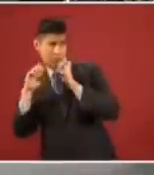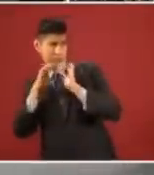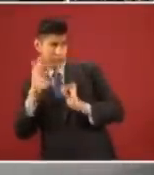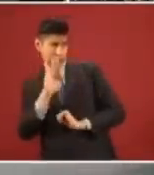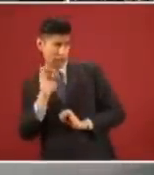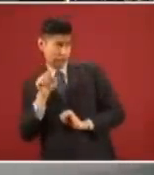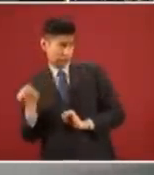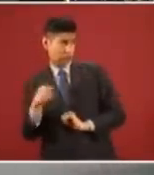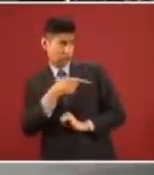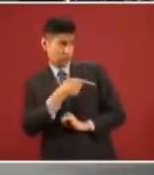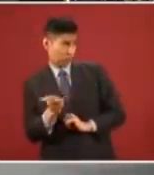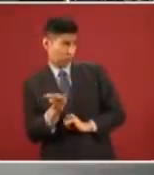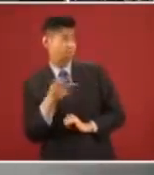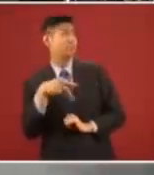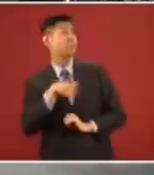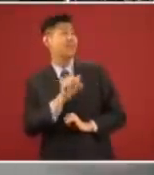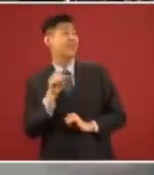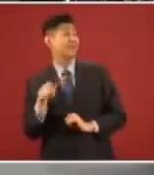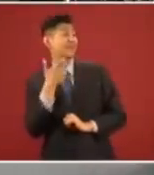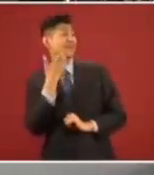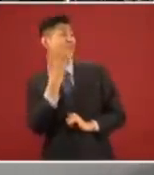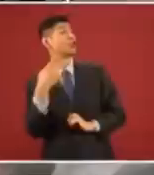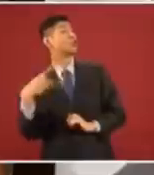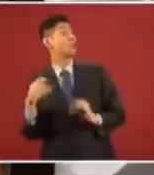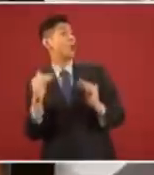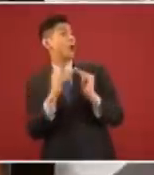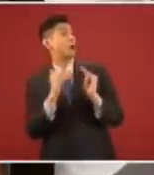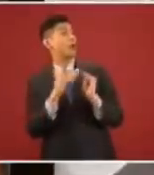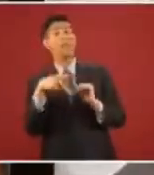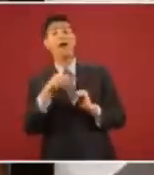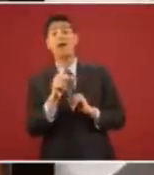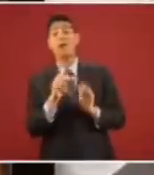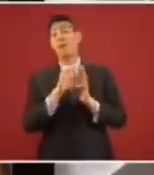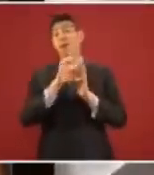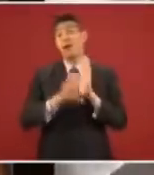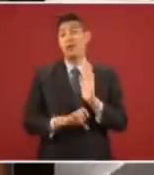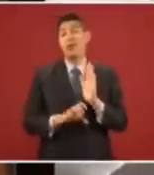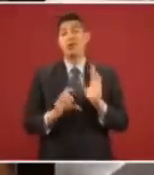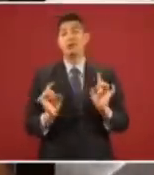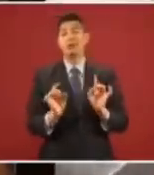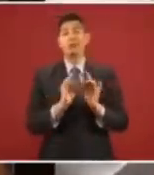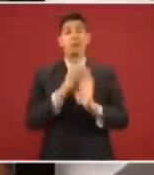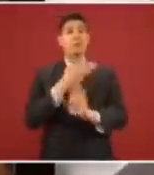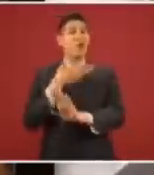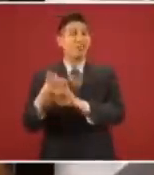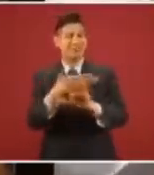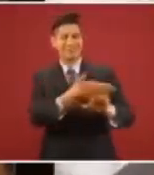ellos quieren es estar en sus casas y que no pueden por la violencia por las fuerzas